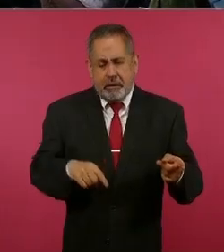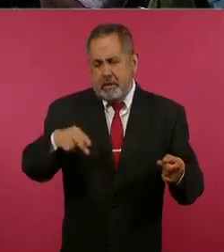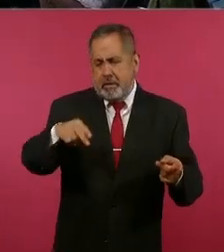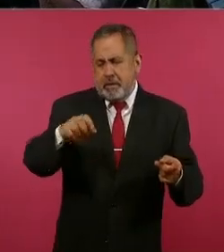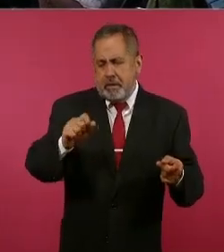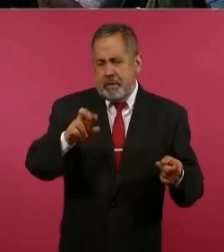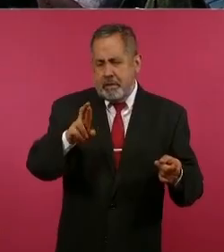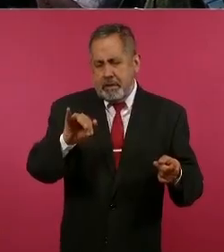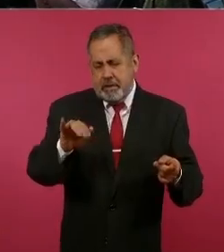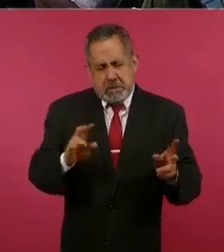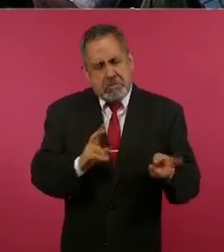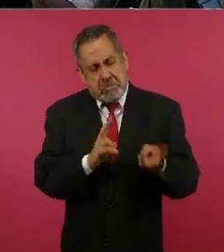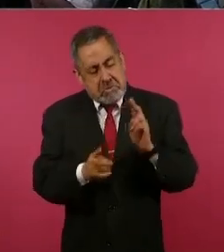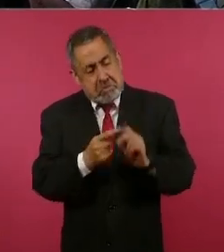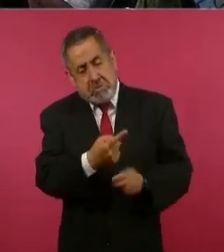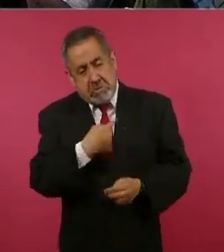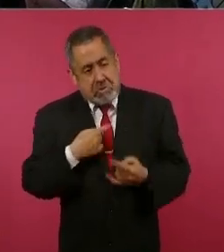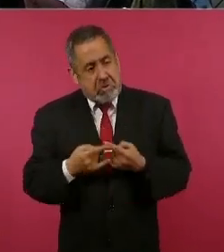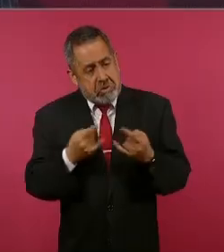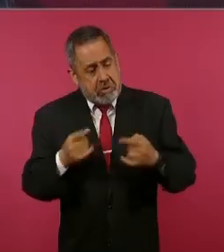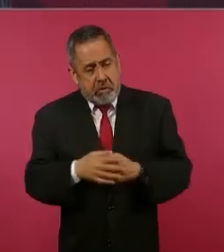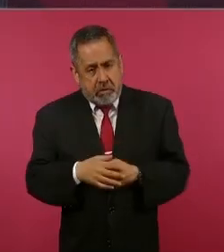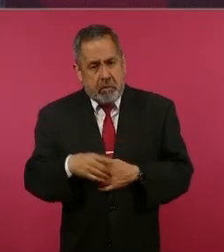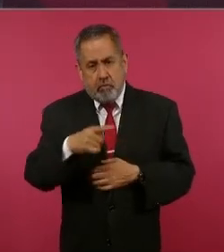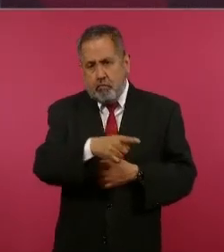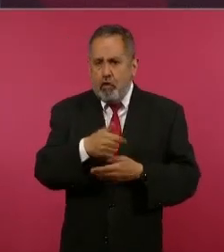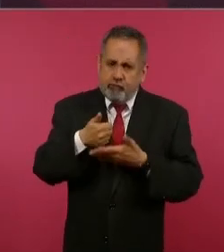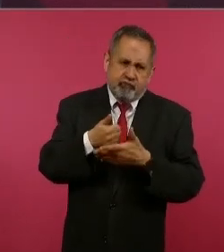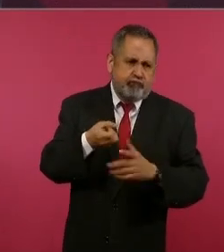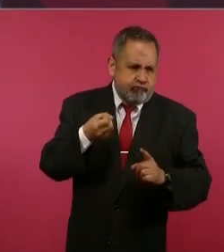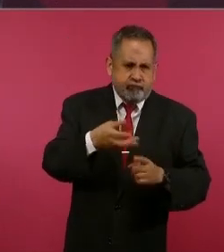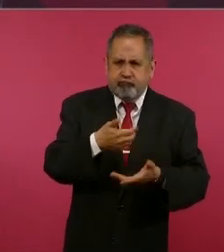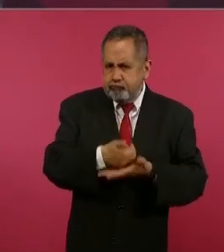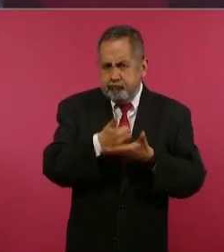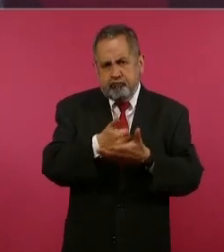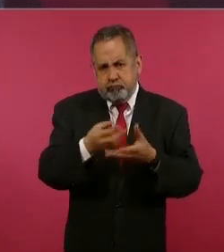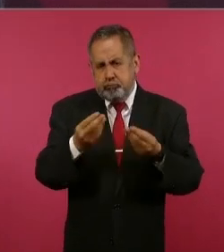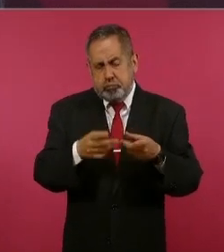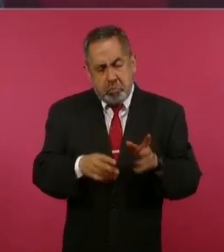Neri de su aportación,